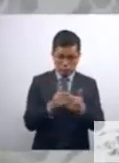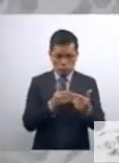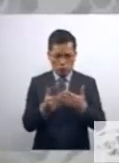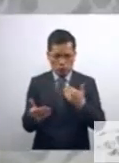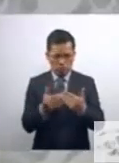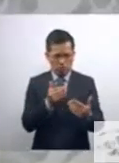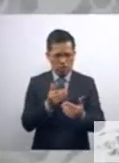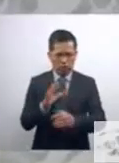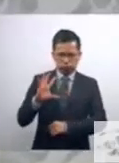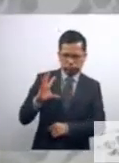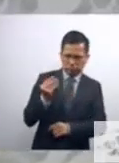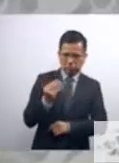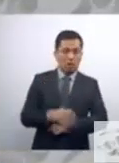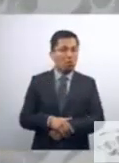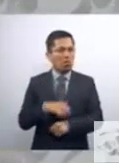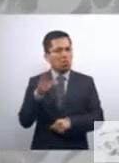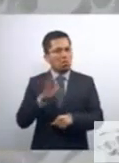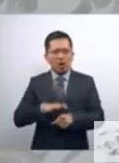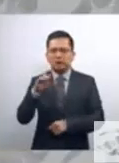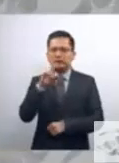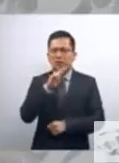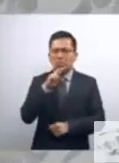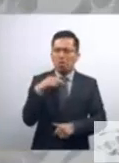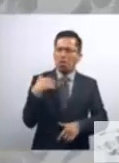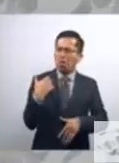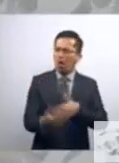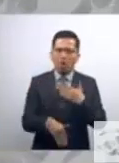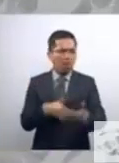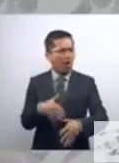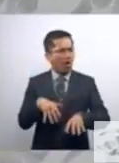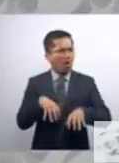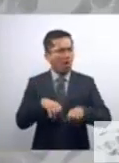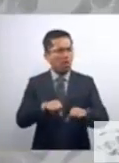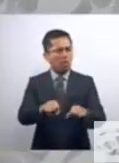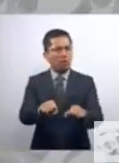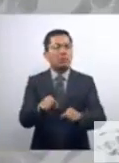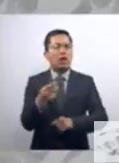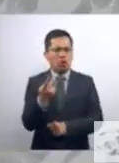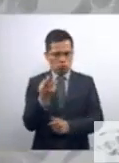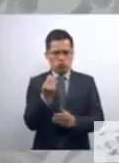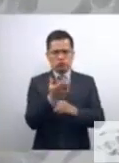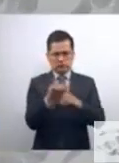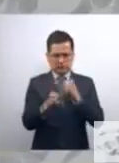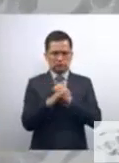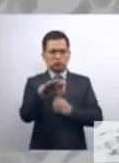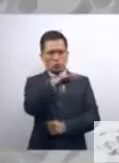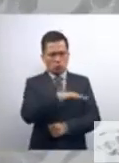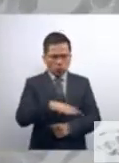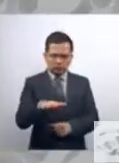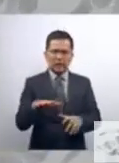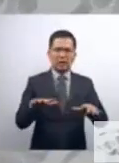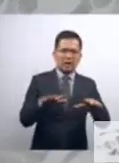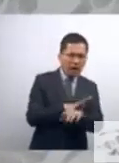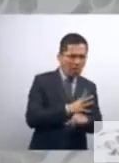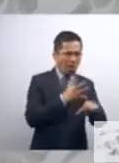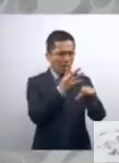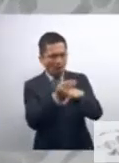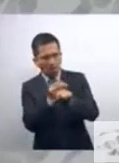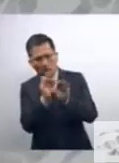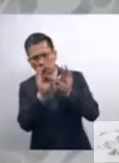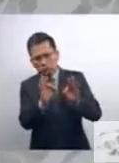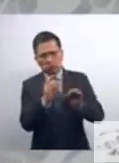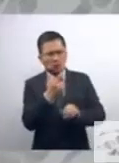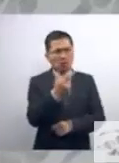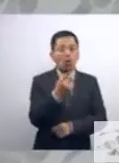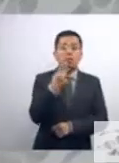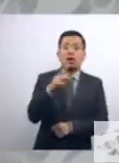ello se mejora el bienestar humano, pero surgen problemáticas adyacentes. La principal es el viejo